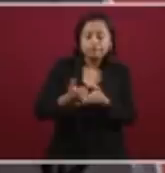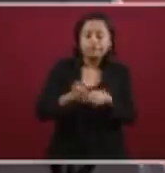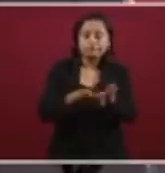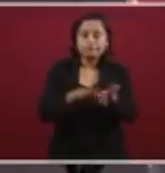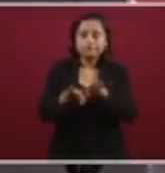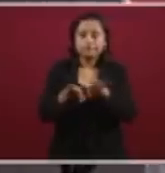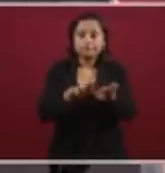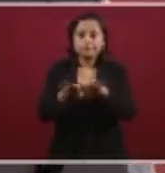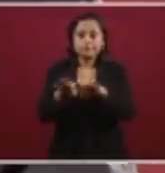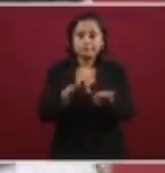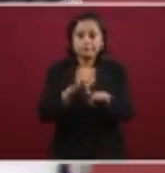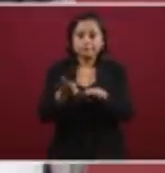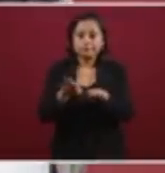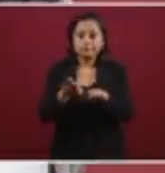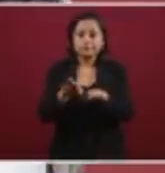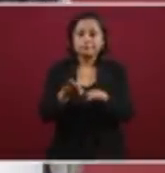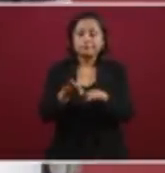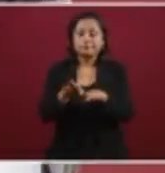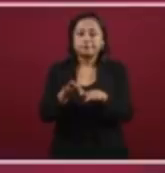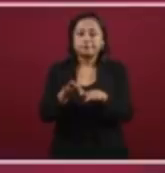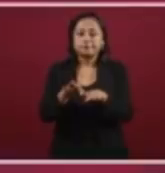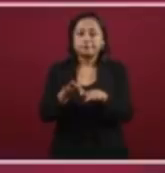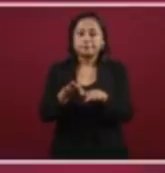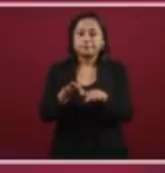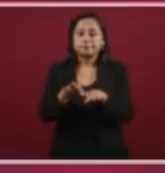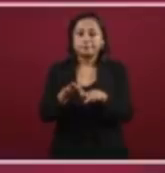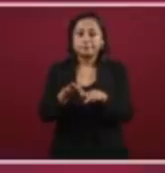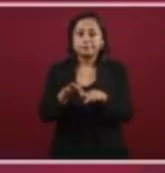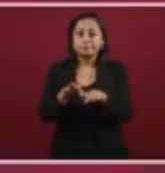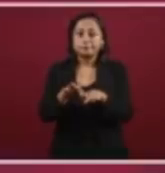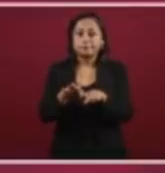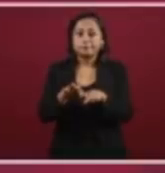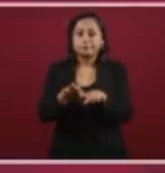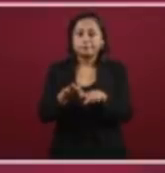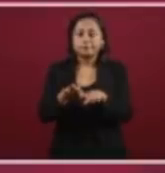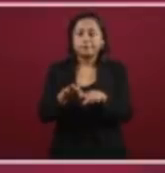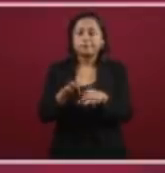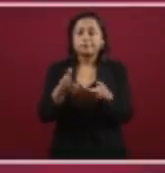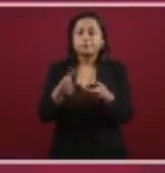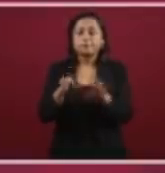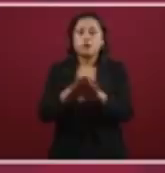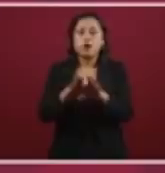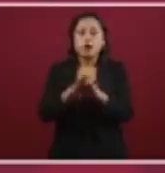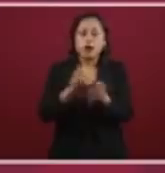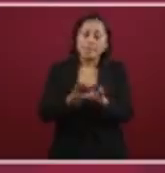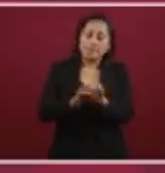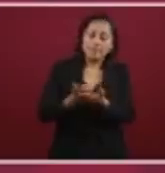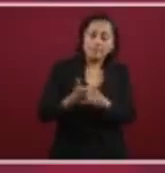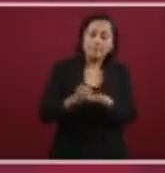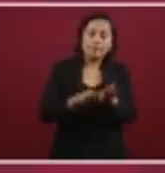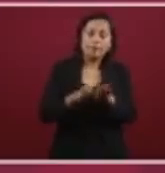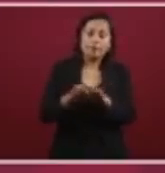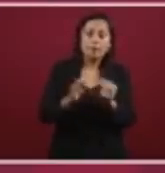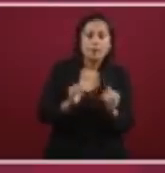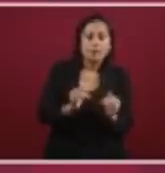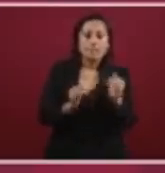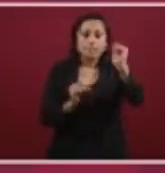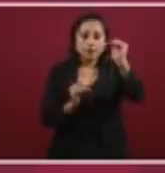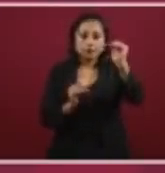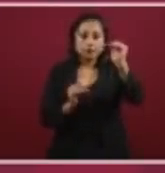nunca va a estar el aumento abajo de la inflación siempre va a estar arriba